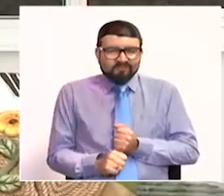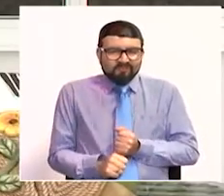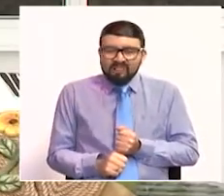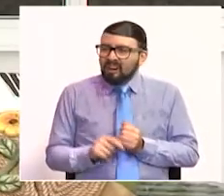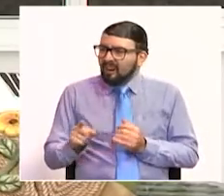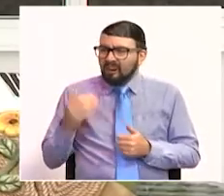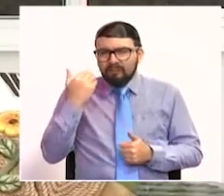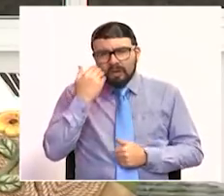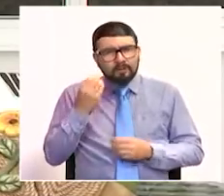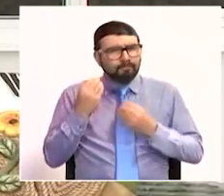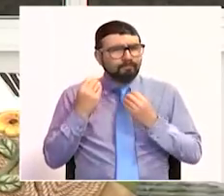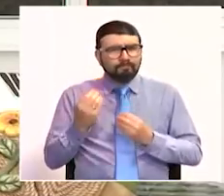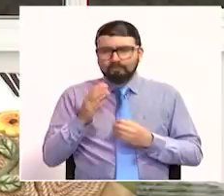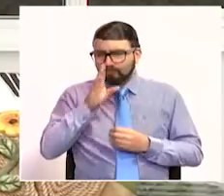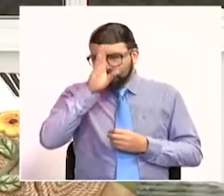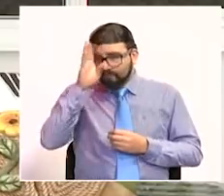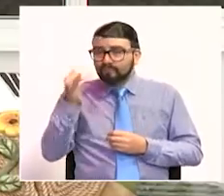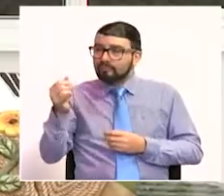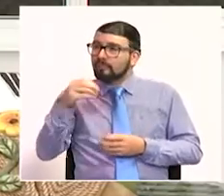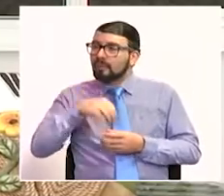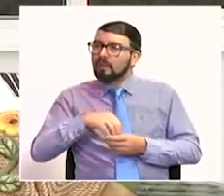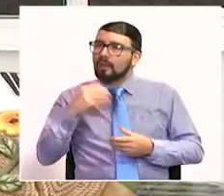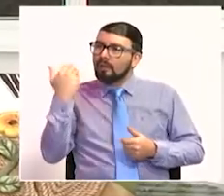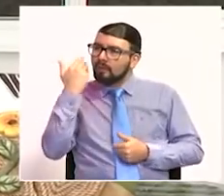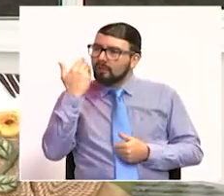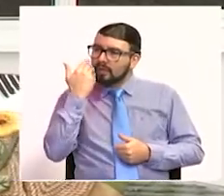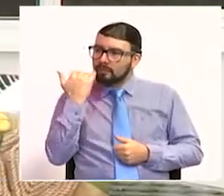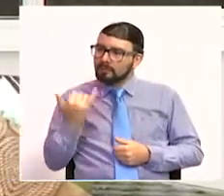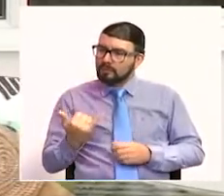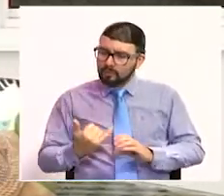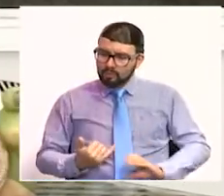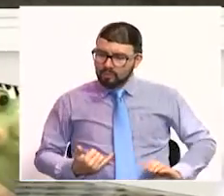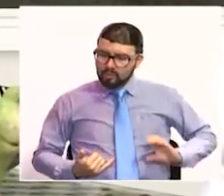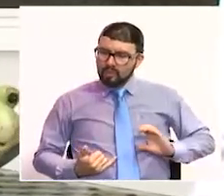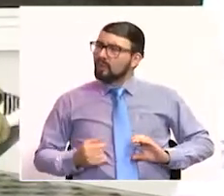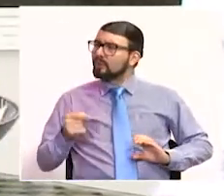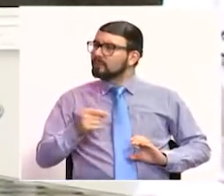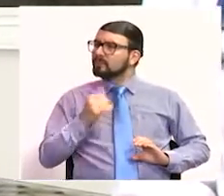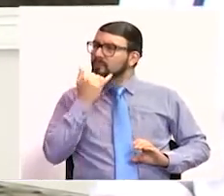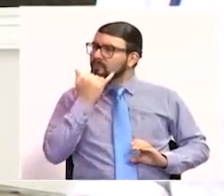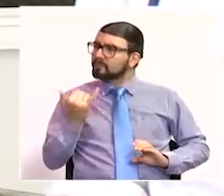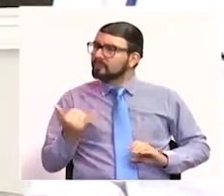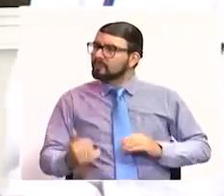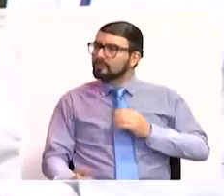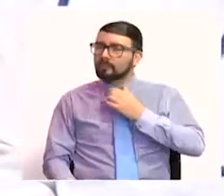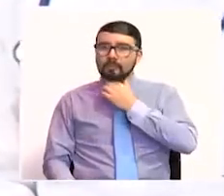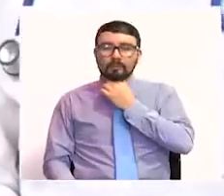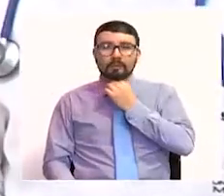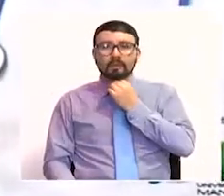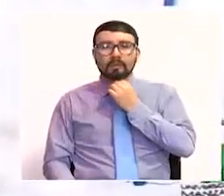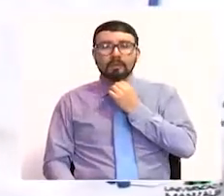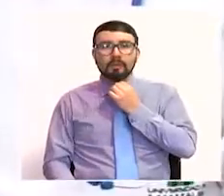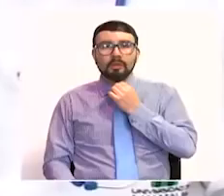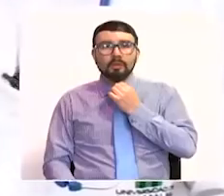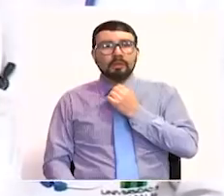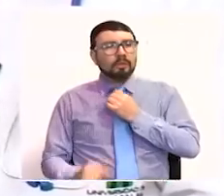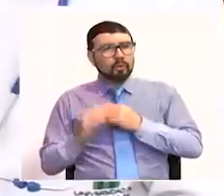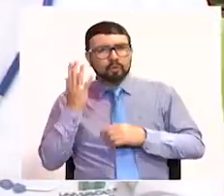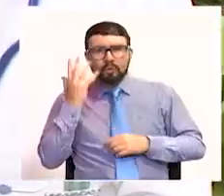frecuente, en la enfermedad del colon? Excelente, padre. Pues todos los días vemos cada vez que las